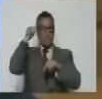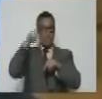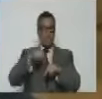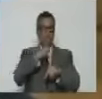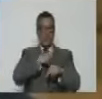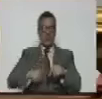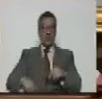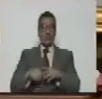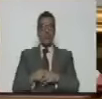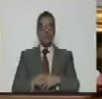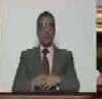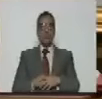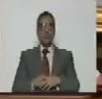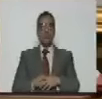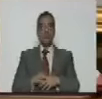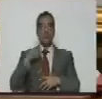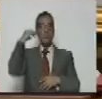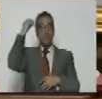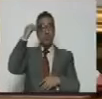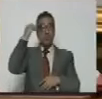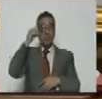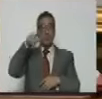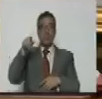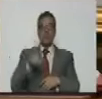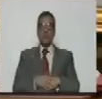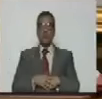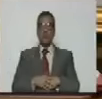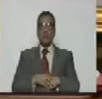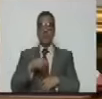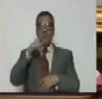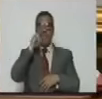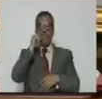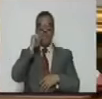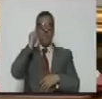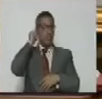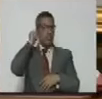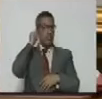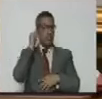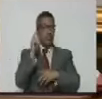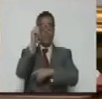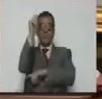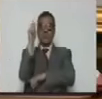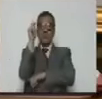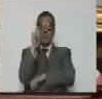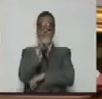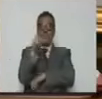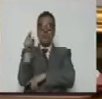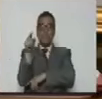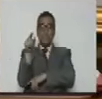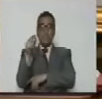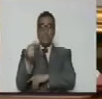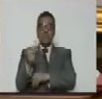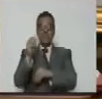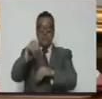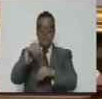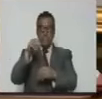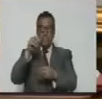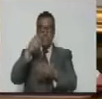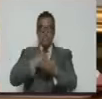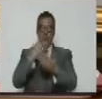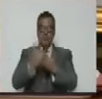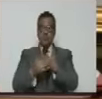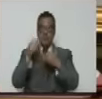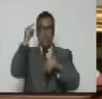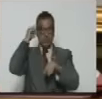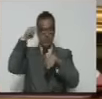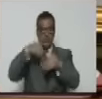ciudadano presidente. En consideración, las honorables diputadas y los honorables diputados que tengan a favor del proyecto de